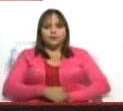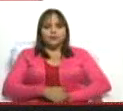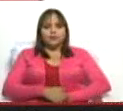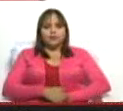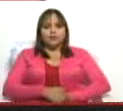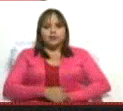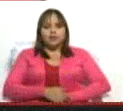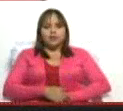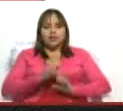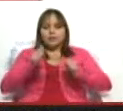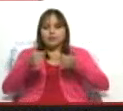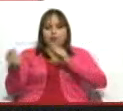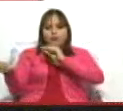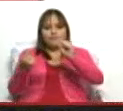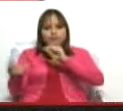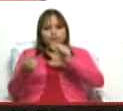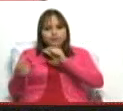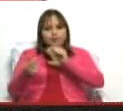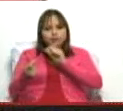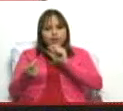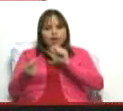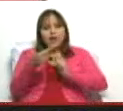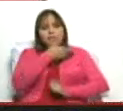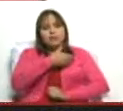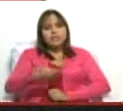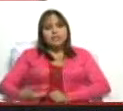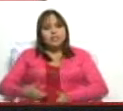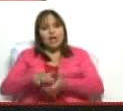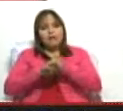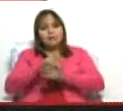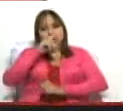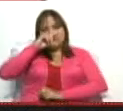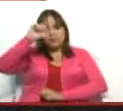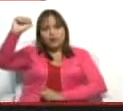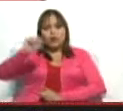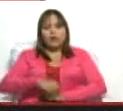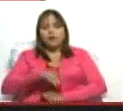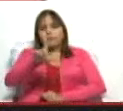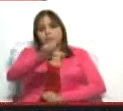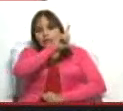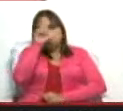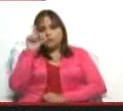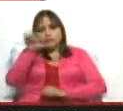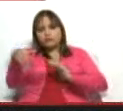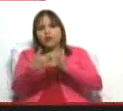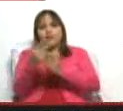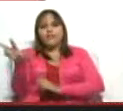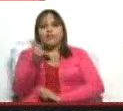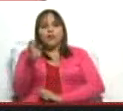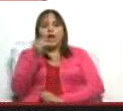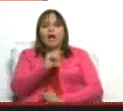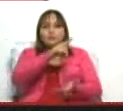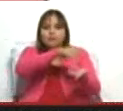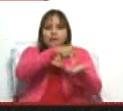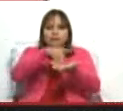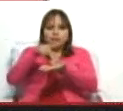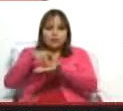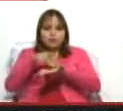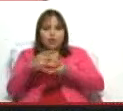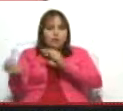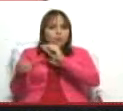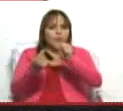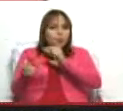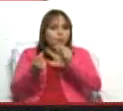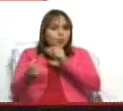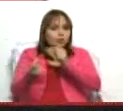discusión por el compañero presidente Nicolás Maduro, el partido y toda Venezuela se ha sumado a este debate. Invitamos